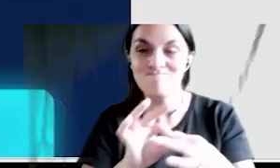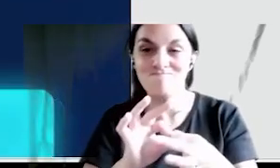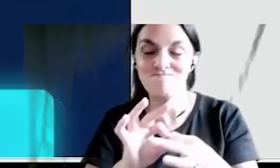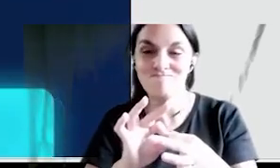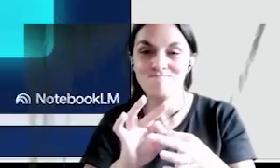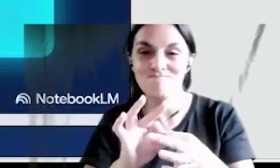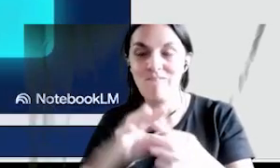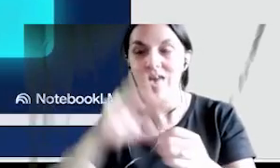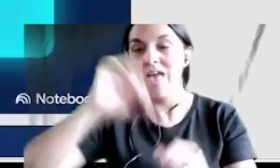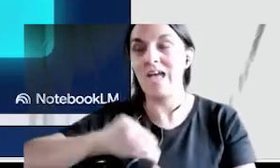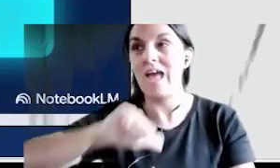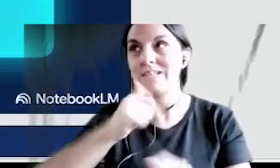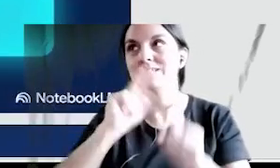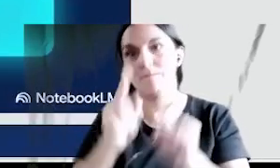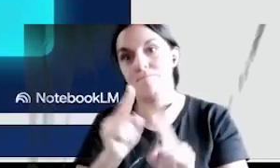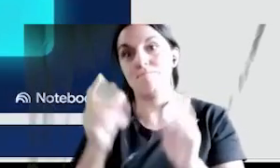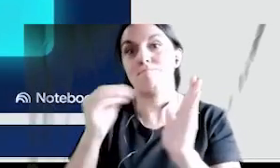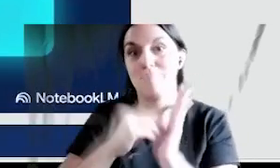deducciones personales.